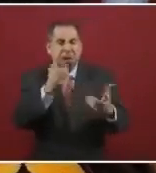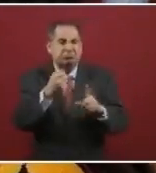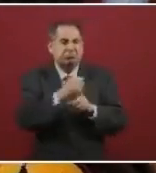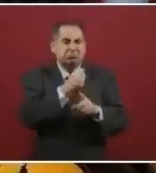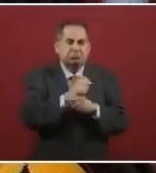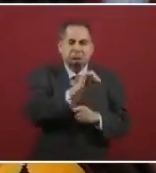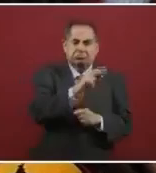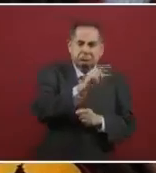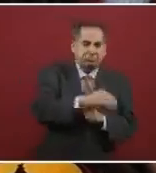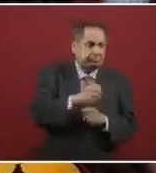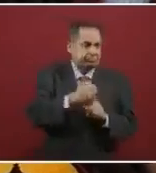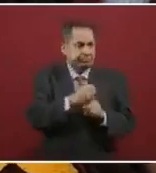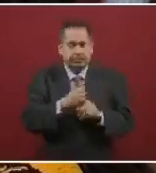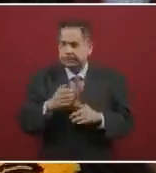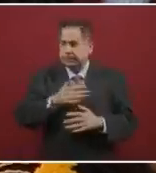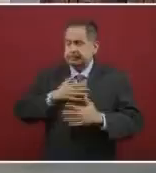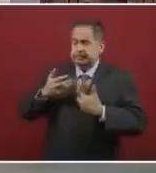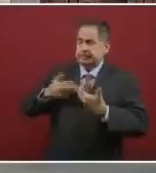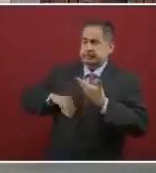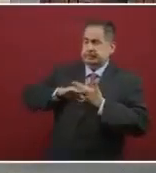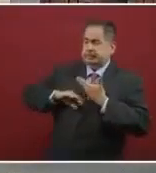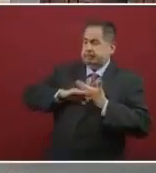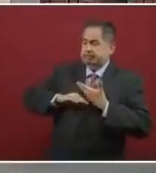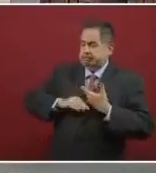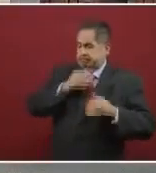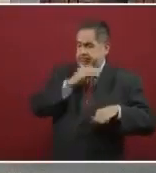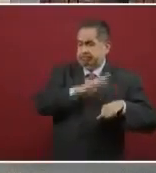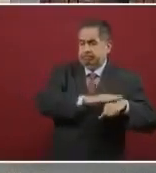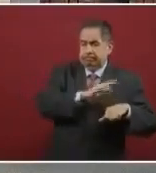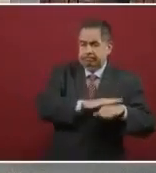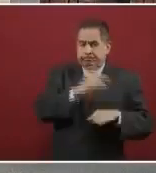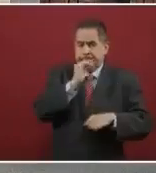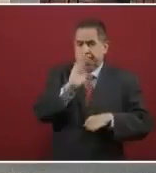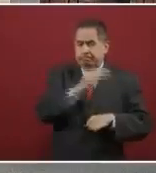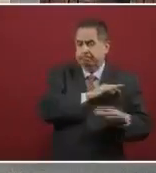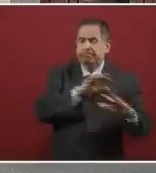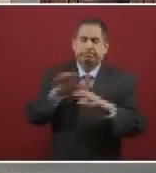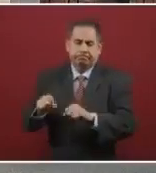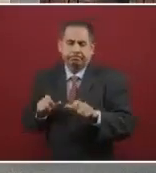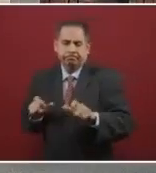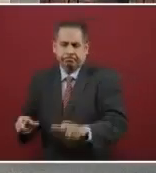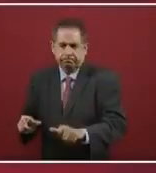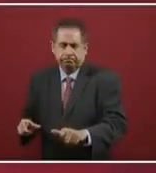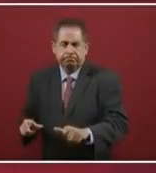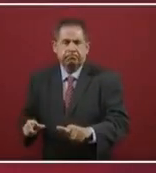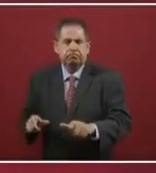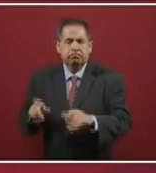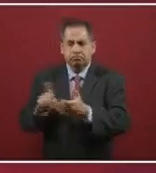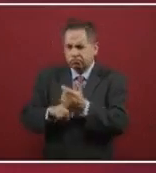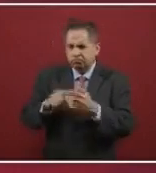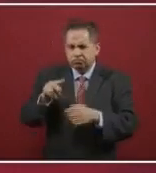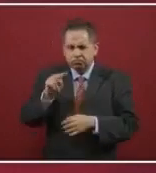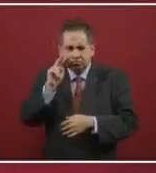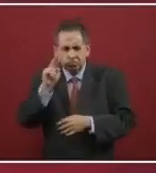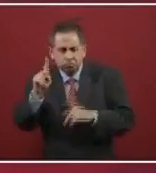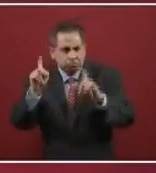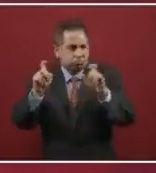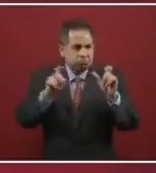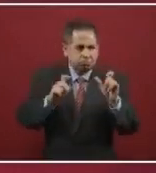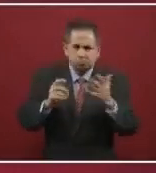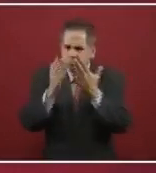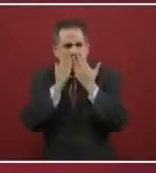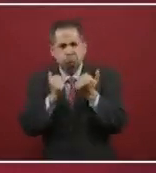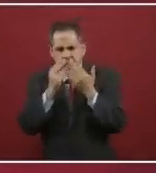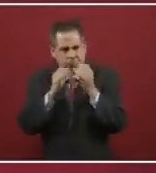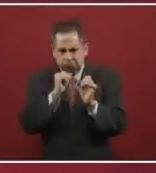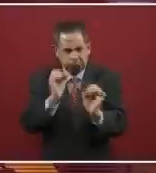por eso llamaron a la Policía Federal. Periodistas de AP que estaban allí presentes no vieron en ningún momento ese tipo de agresión. Quería